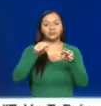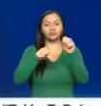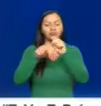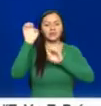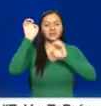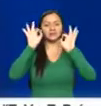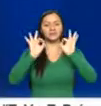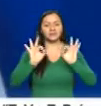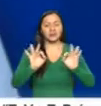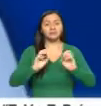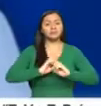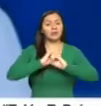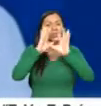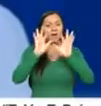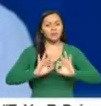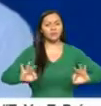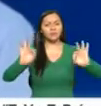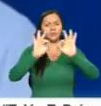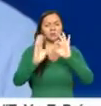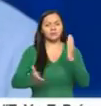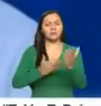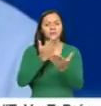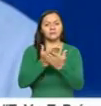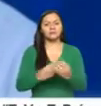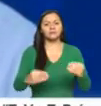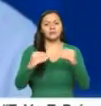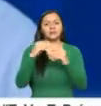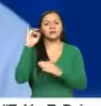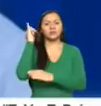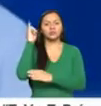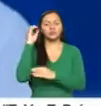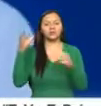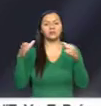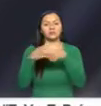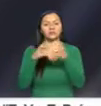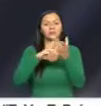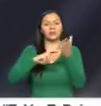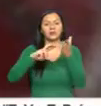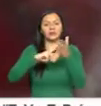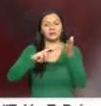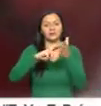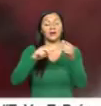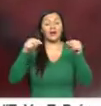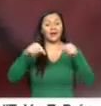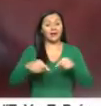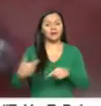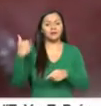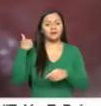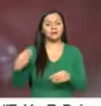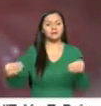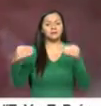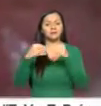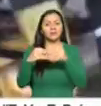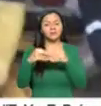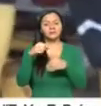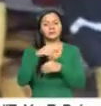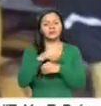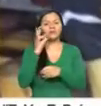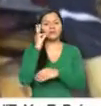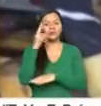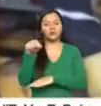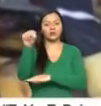estratégica. Es clave para nuestra industria minera. Por aquí saldrá el mineral de Fruta del